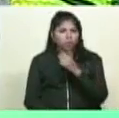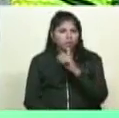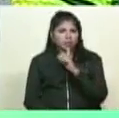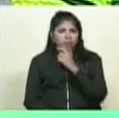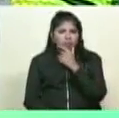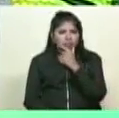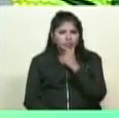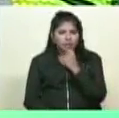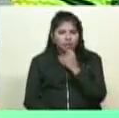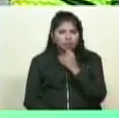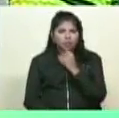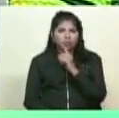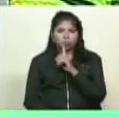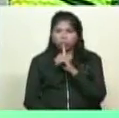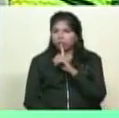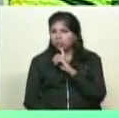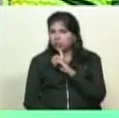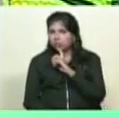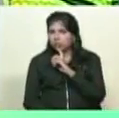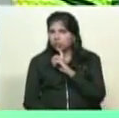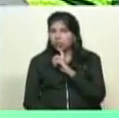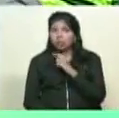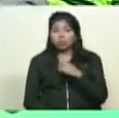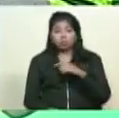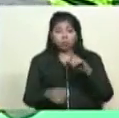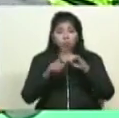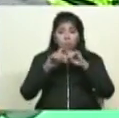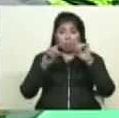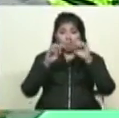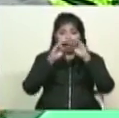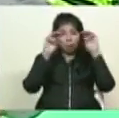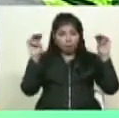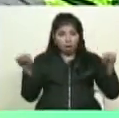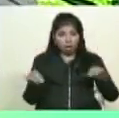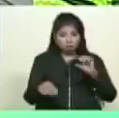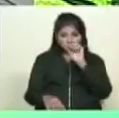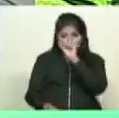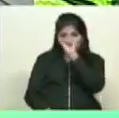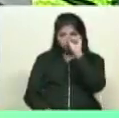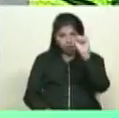mapa, miren, de todos los CPT que hay en el país.